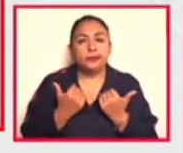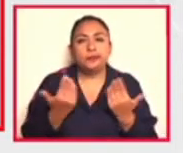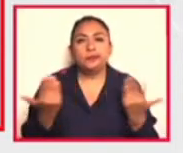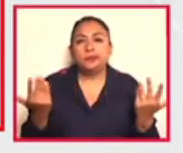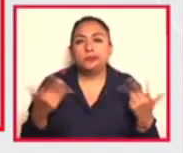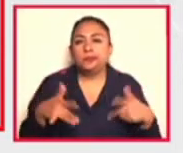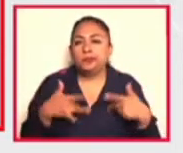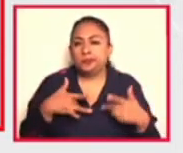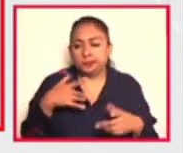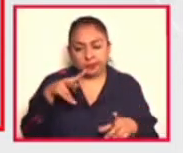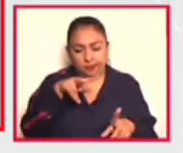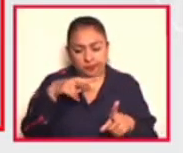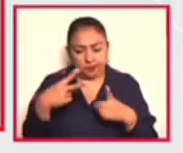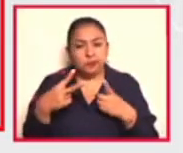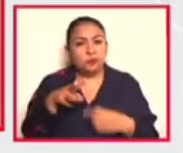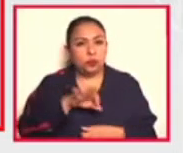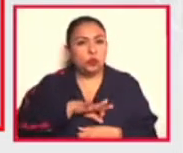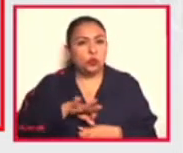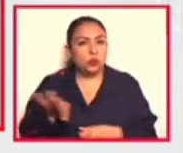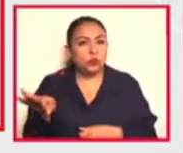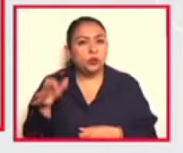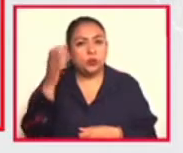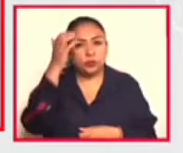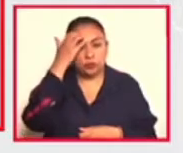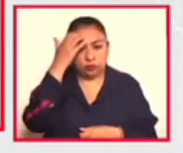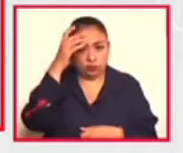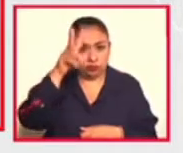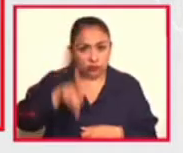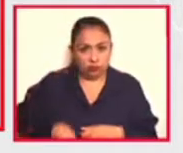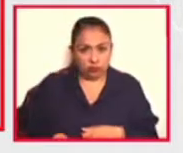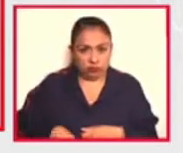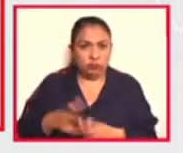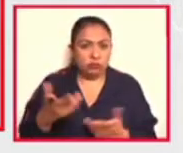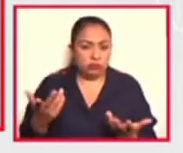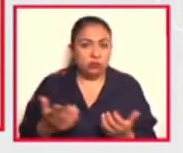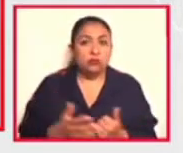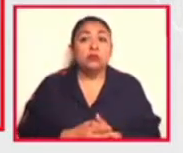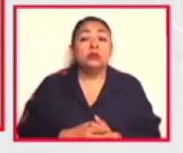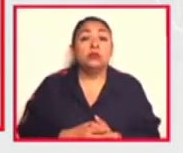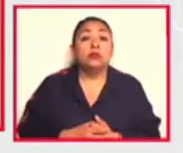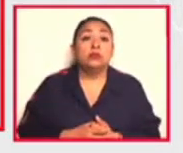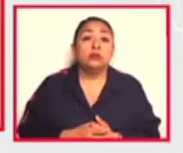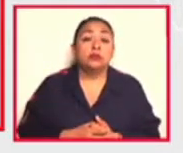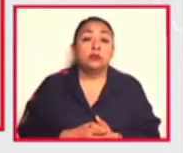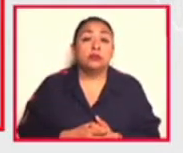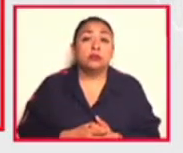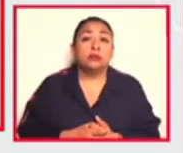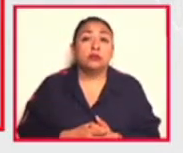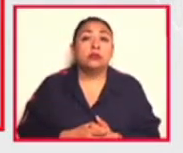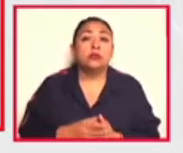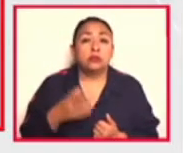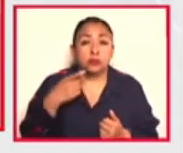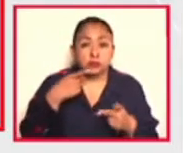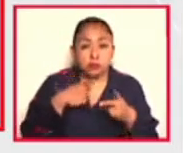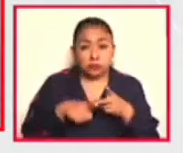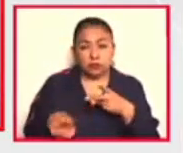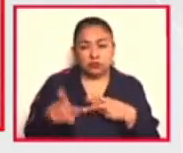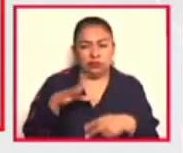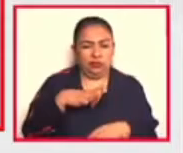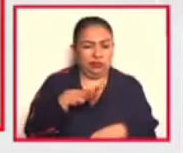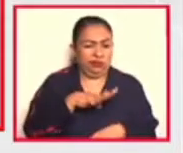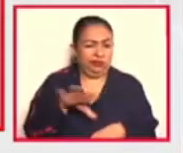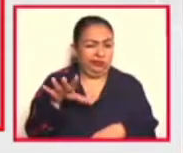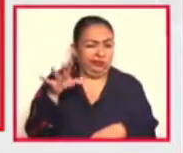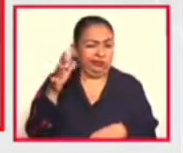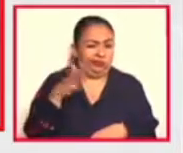percepción de que se podía llegar a conocer la verdad sobre el crimen y por lo tanto surgió un gran escepticismo hacia la